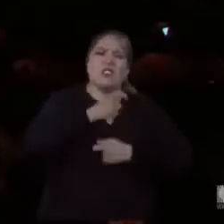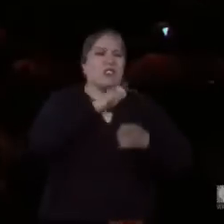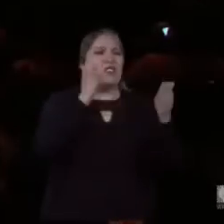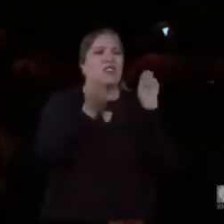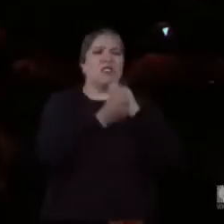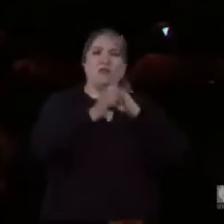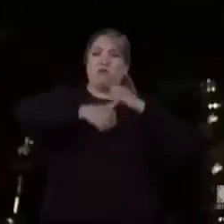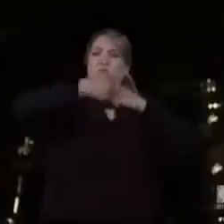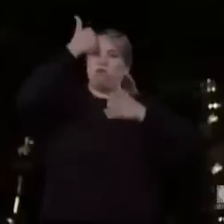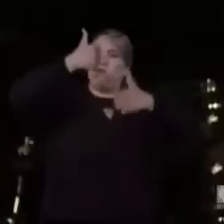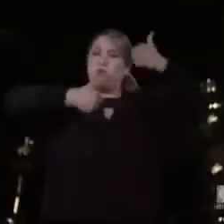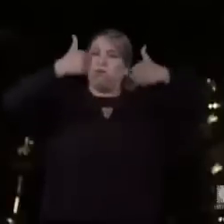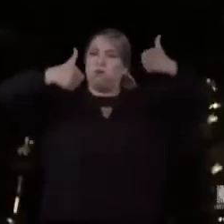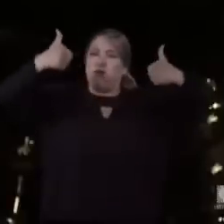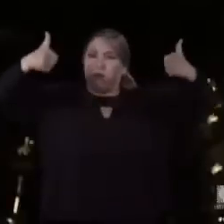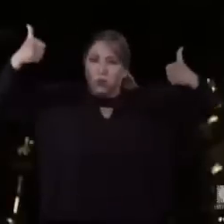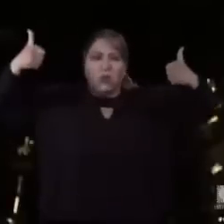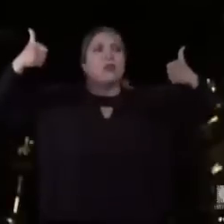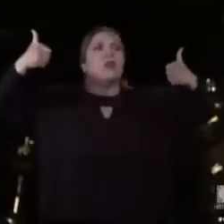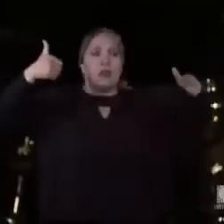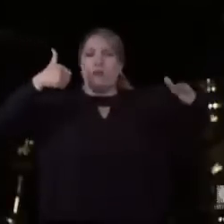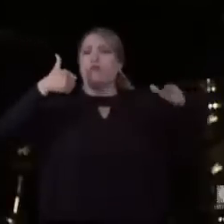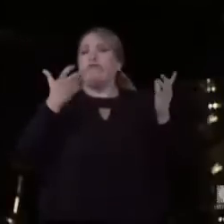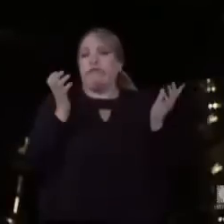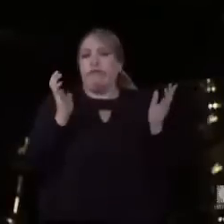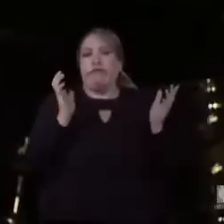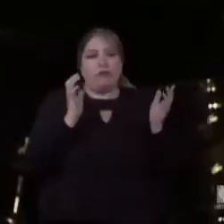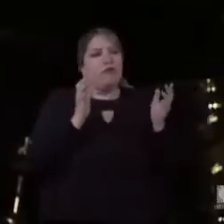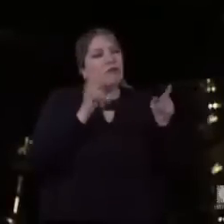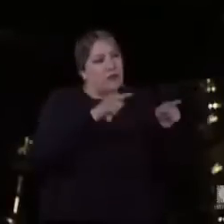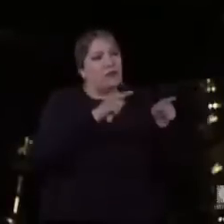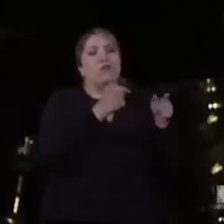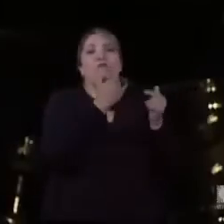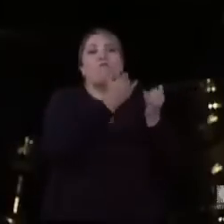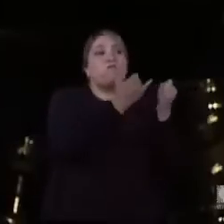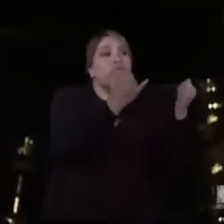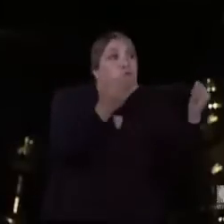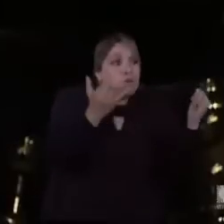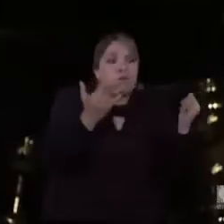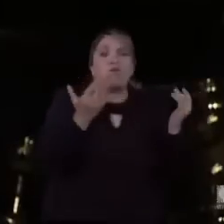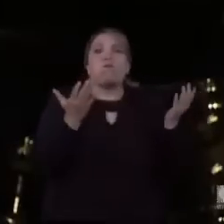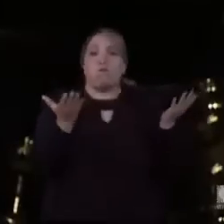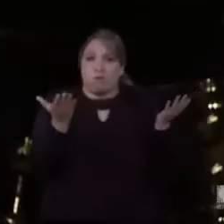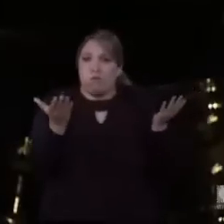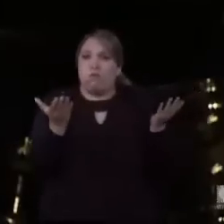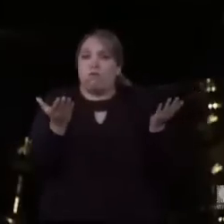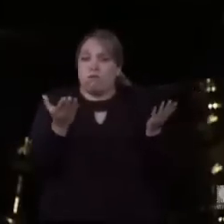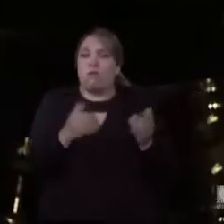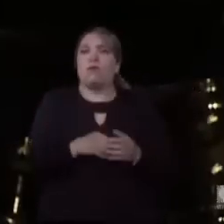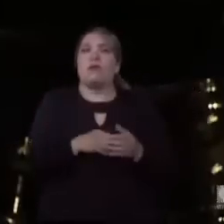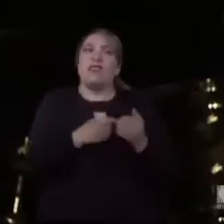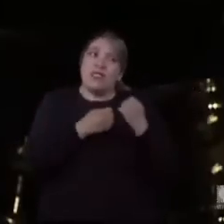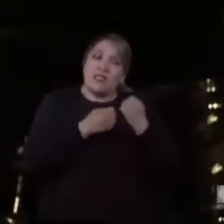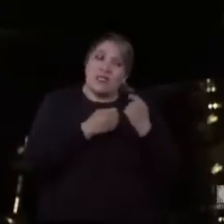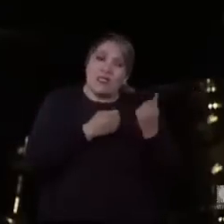de altos mandos que podían dar lugar a los hechos que realmente estaban ocurriendo.